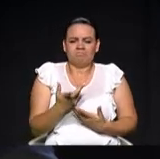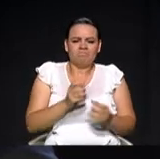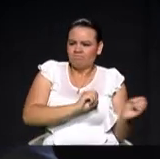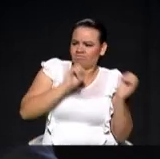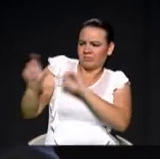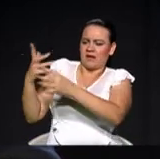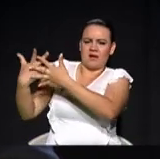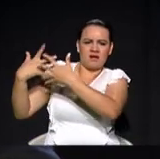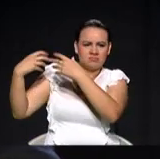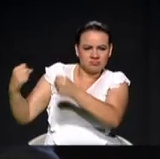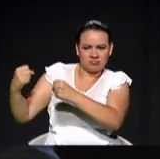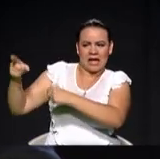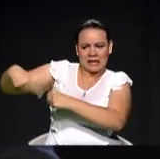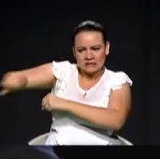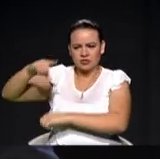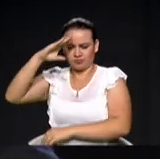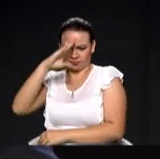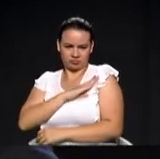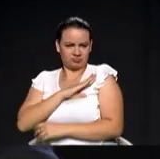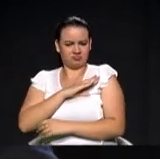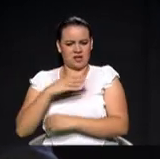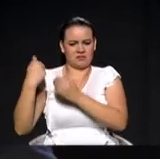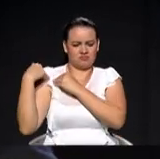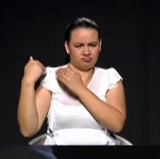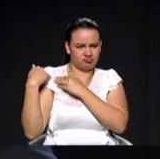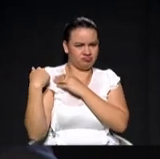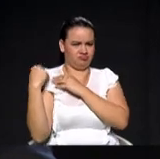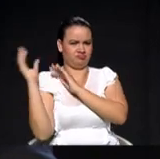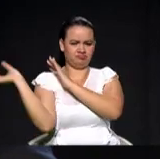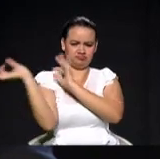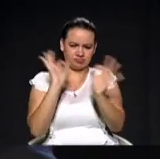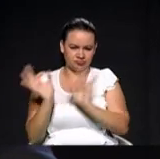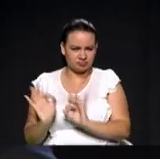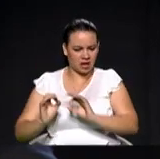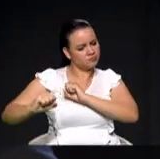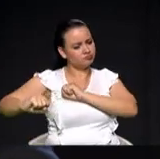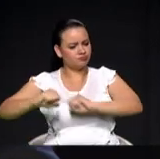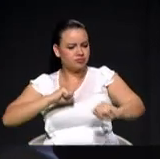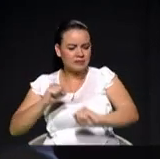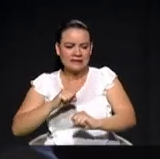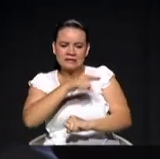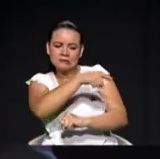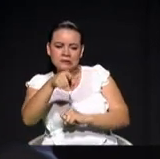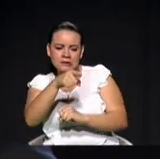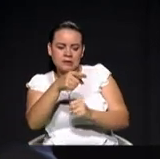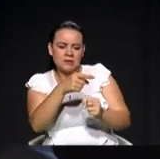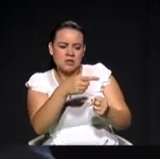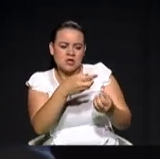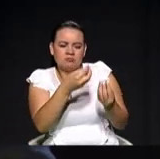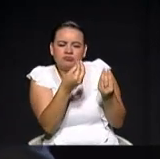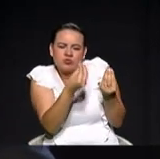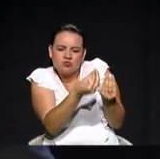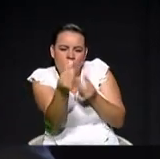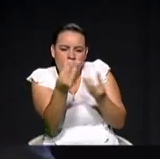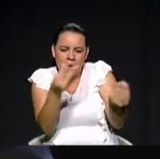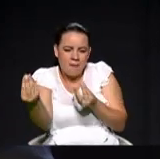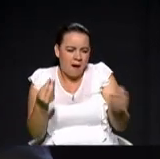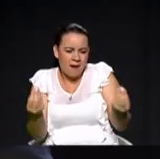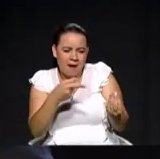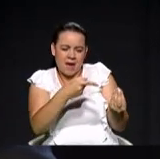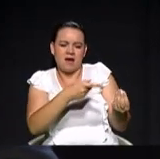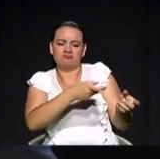criminalística para llevar adelante acciones que permitan desmantelar aquellas agrupaciones que continúen